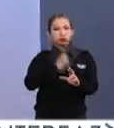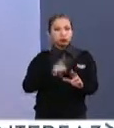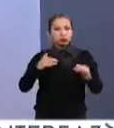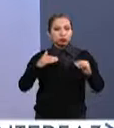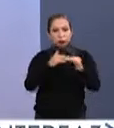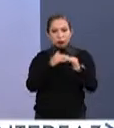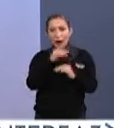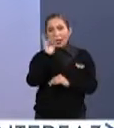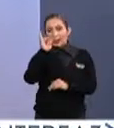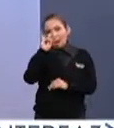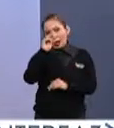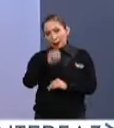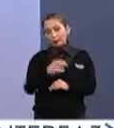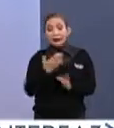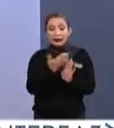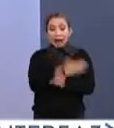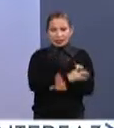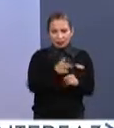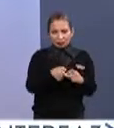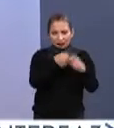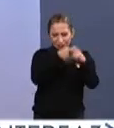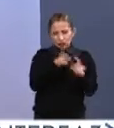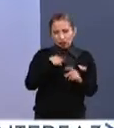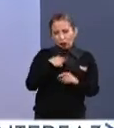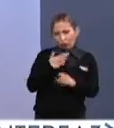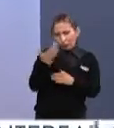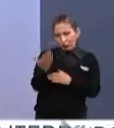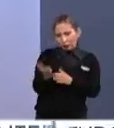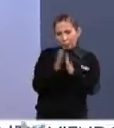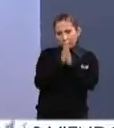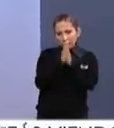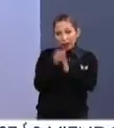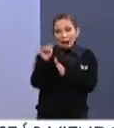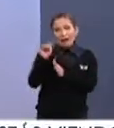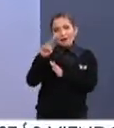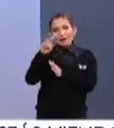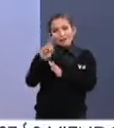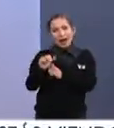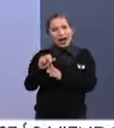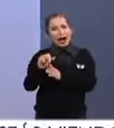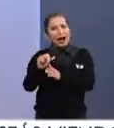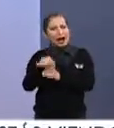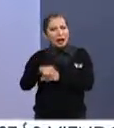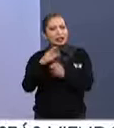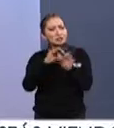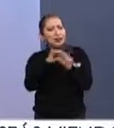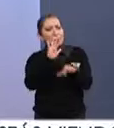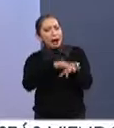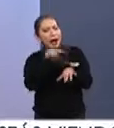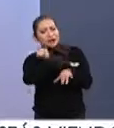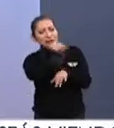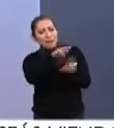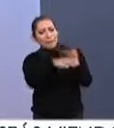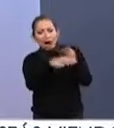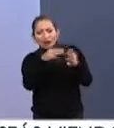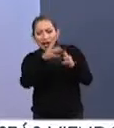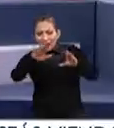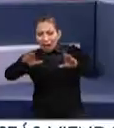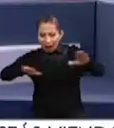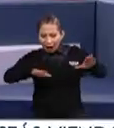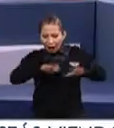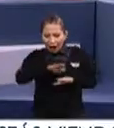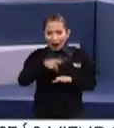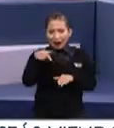del Poli. Y bueno, antes de irnos al corte, yo le pedía a Iván que nos explicar un poco